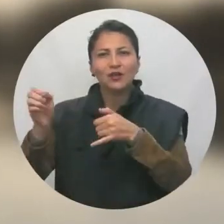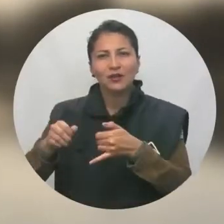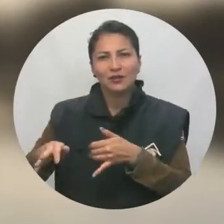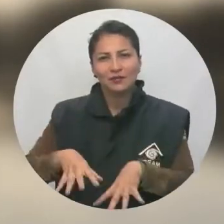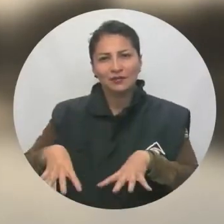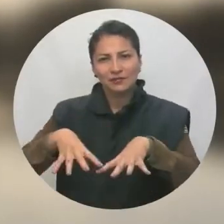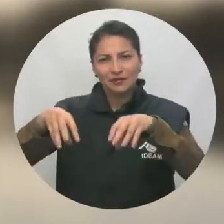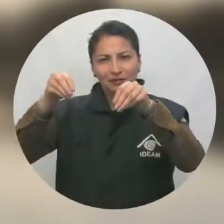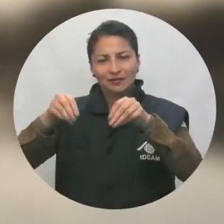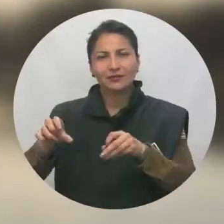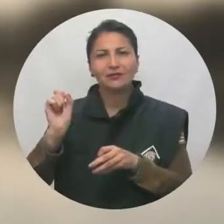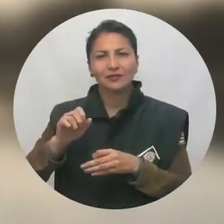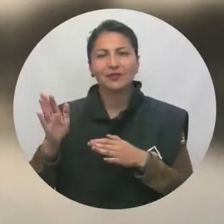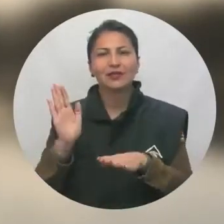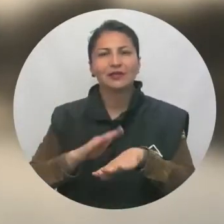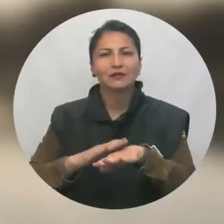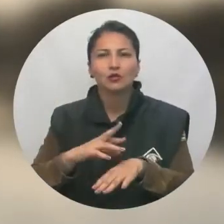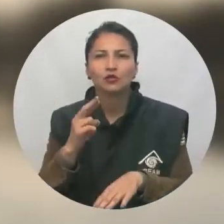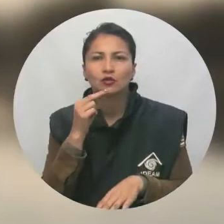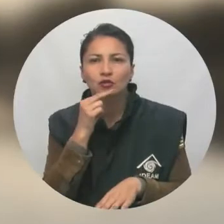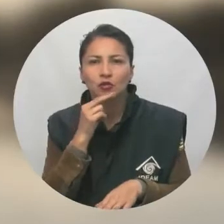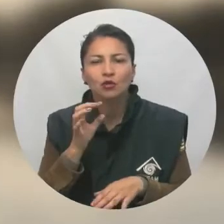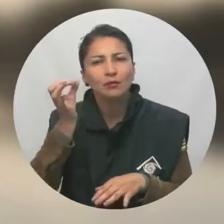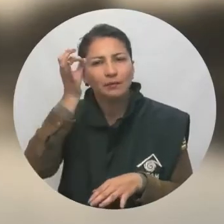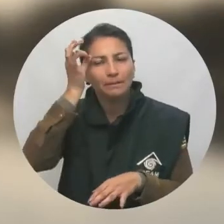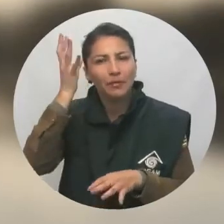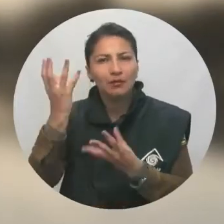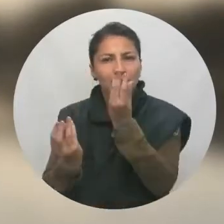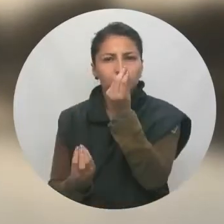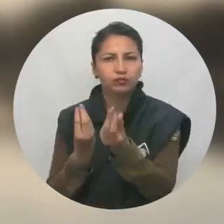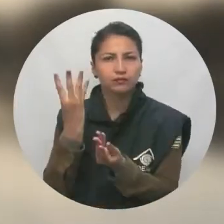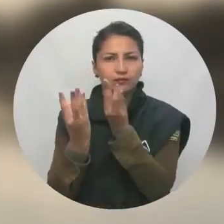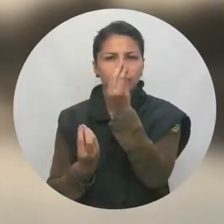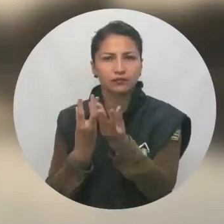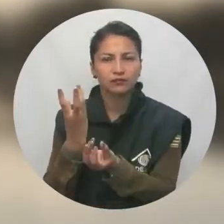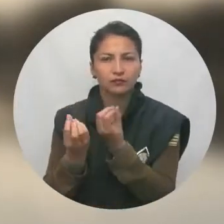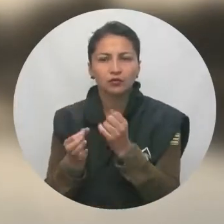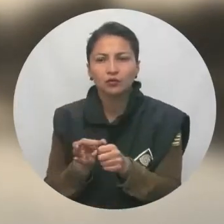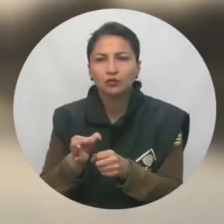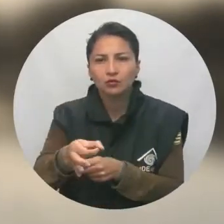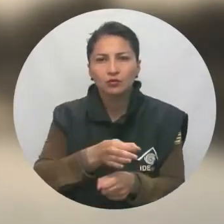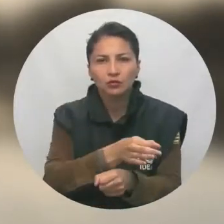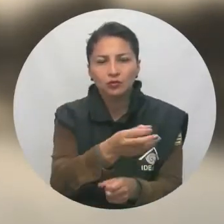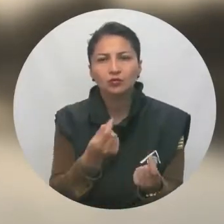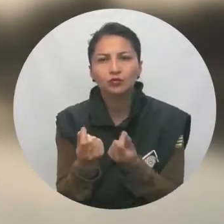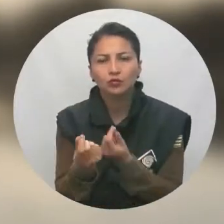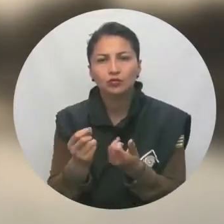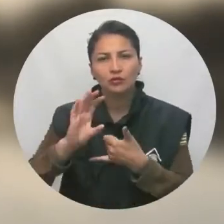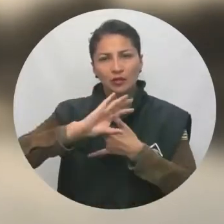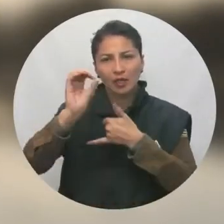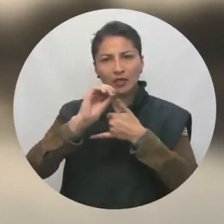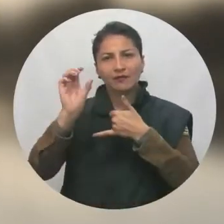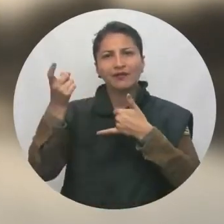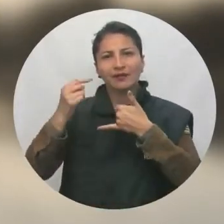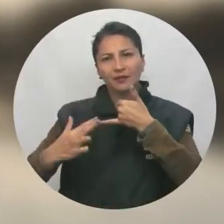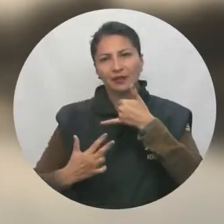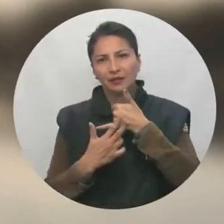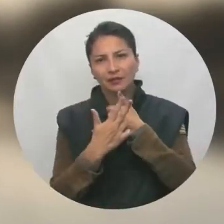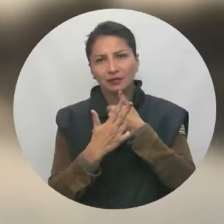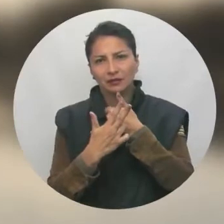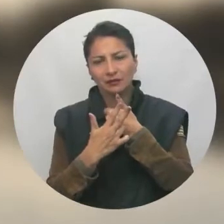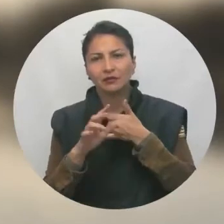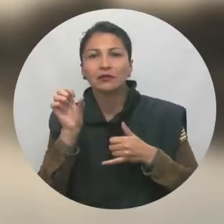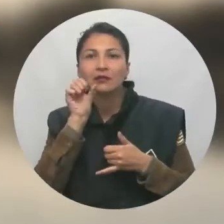sector del Banco Magdalena. Alerta roja por alta probabilidad de incendios forestales en pequeñas áreas de las regiones Caribe y Andina.